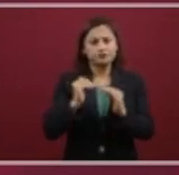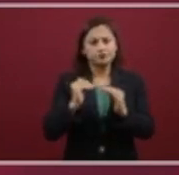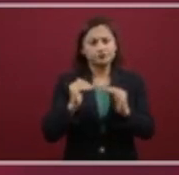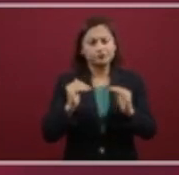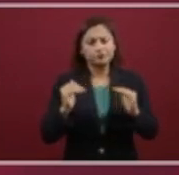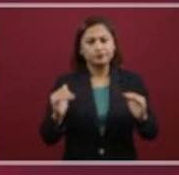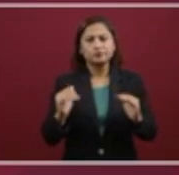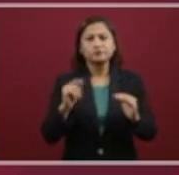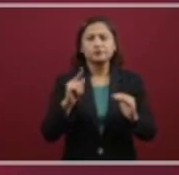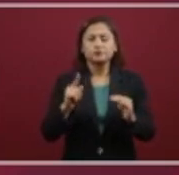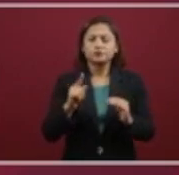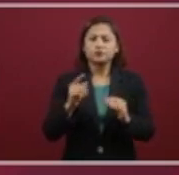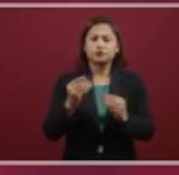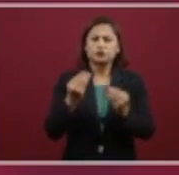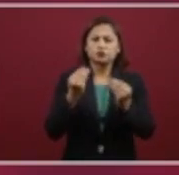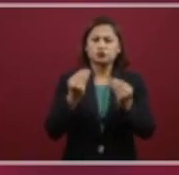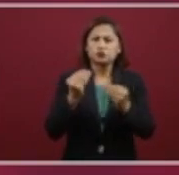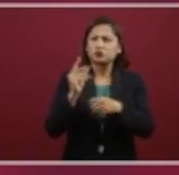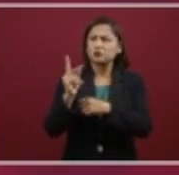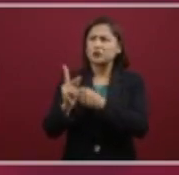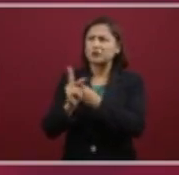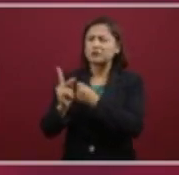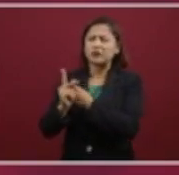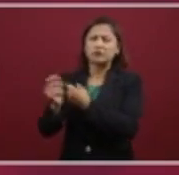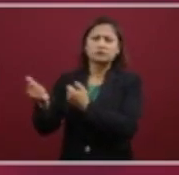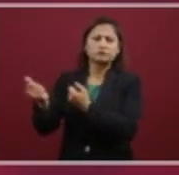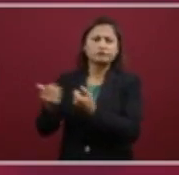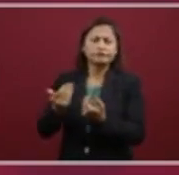inversión extranjera. Ayer les decía,